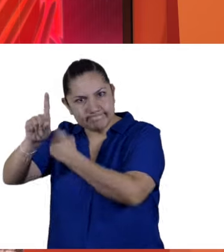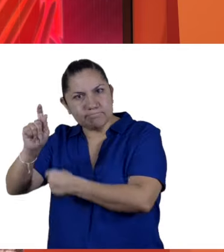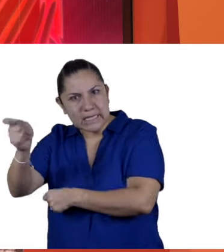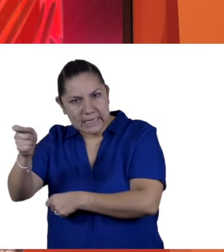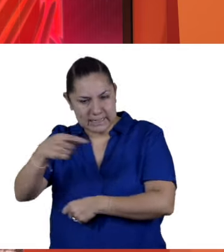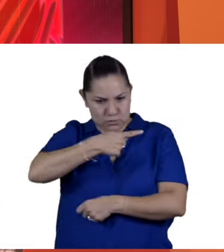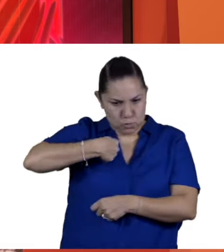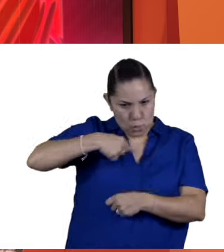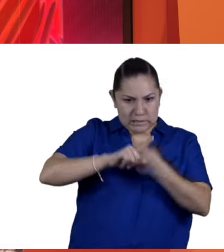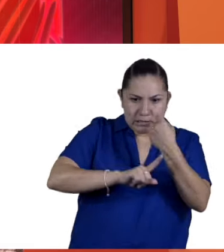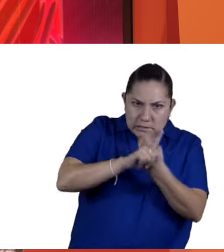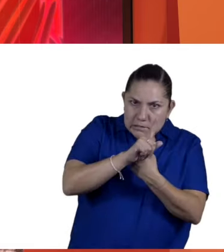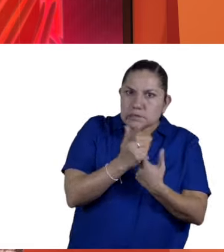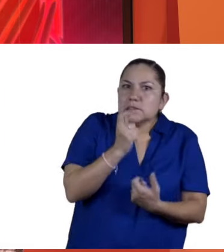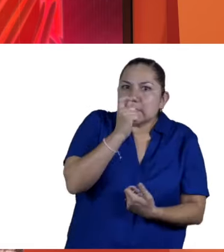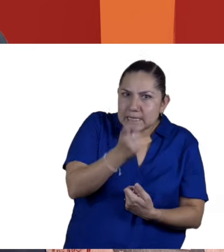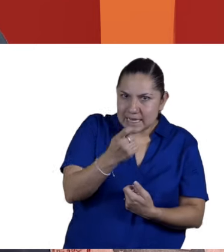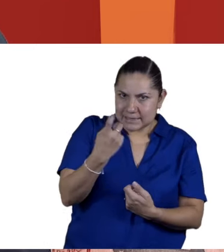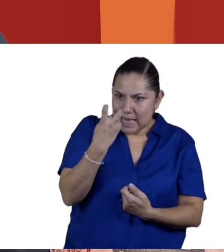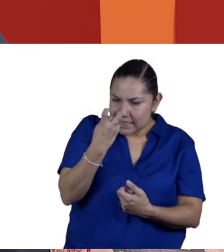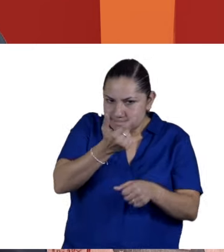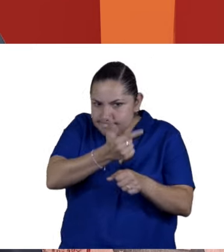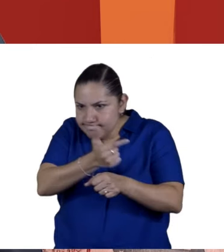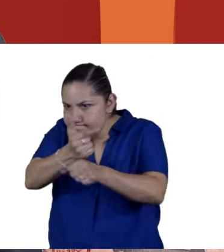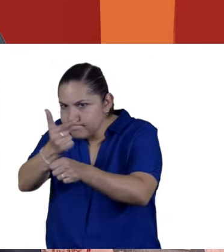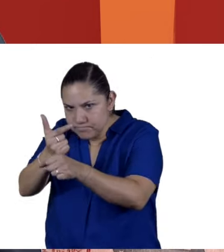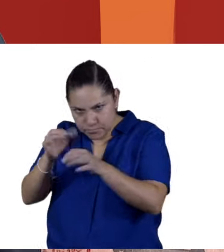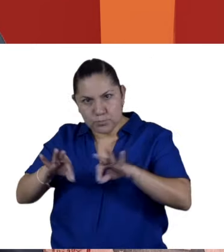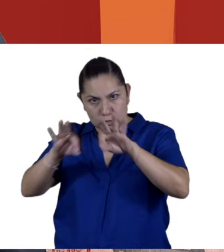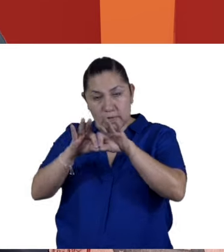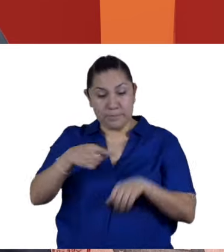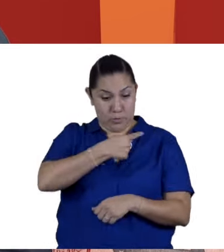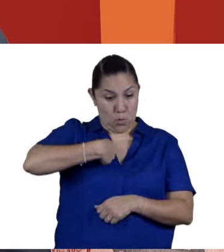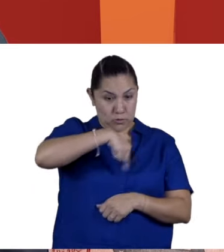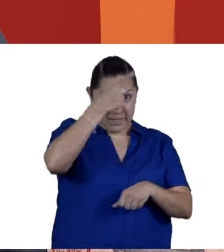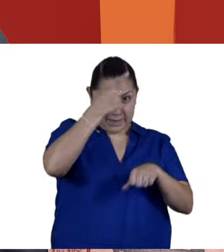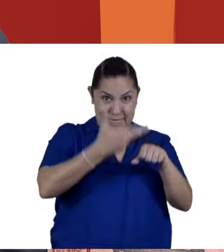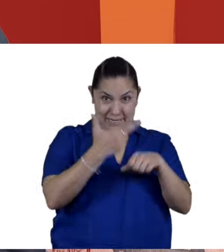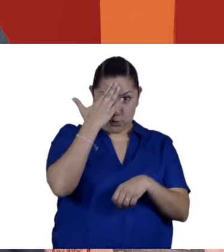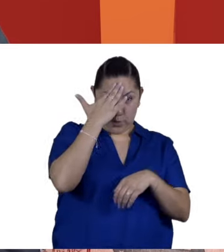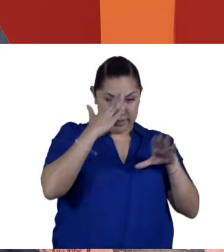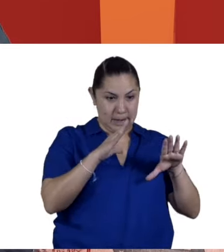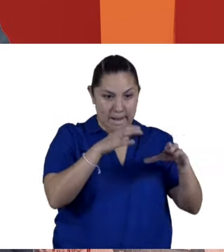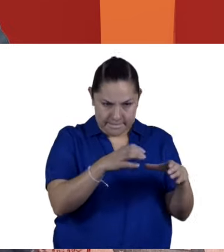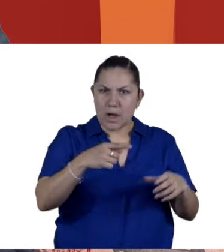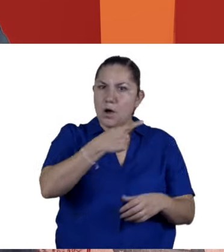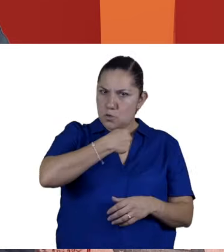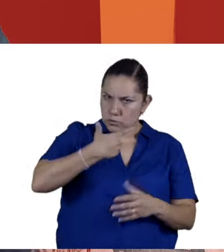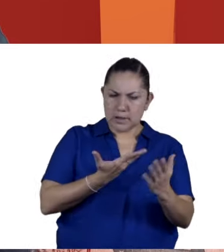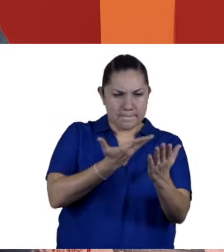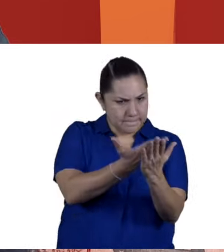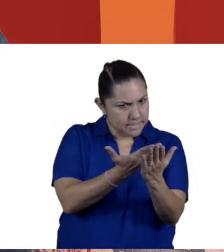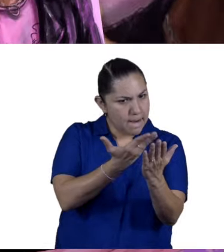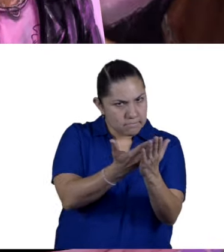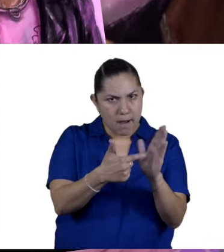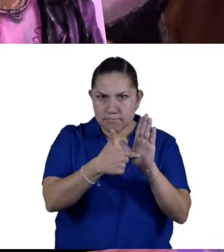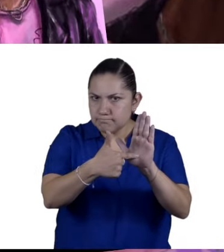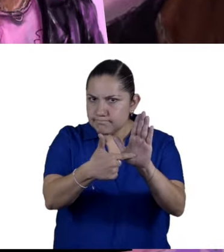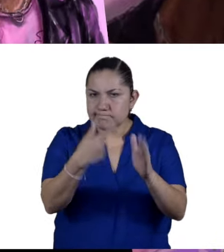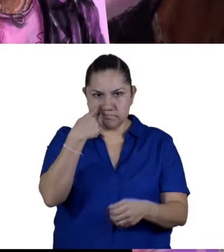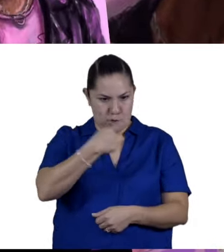pasa por esto otro. El trabajo que hemos tratado de hacer desde la dirección general es tratar de poner sobre la mesa los temas